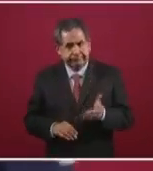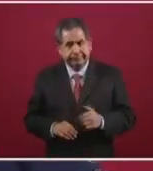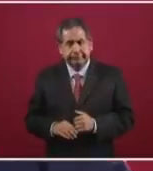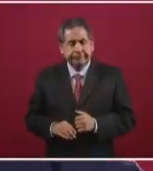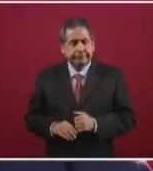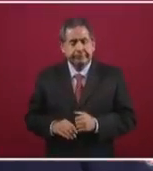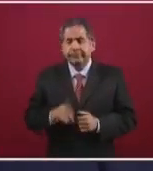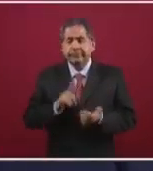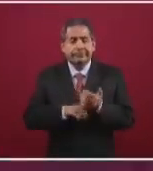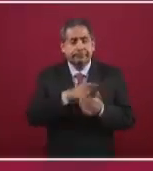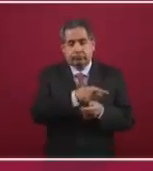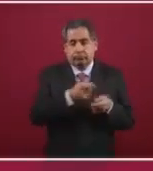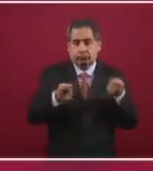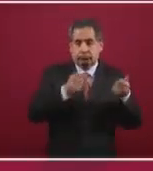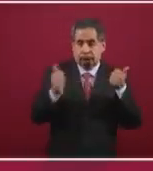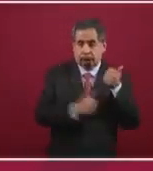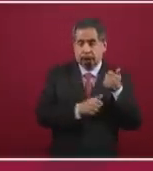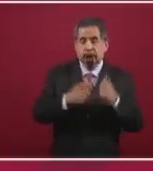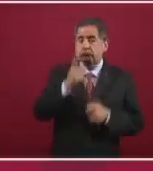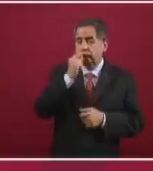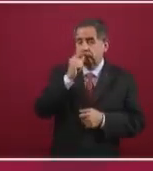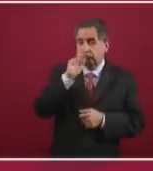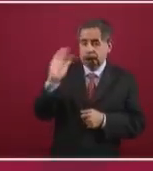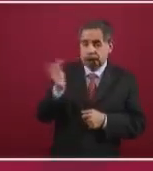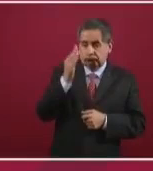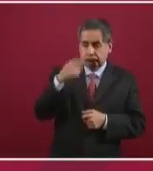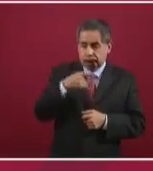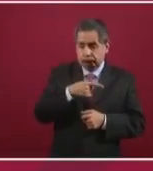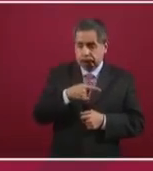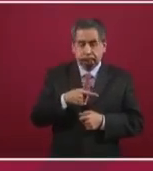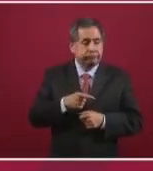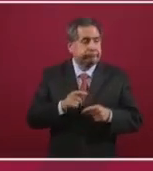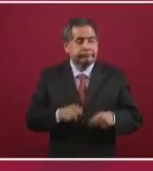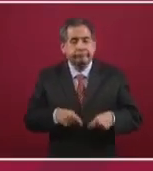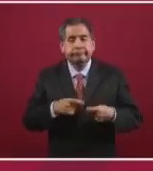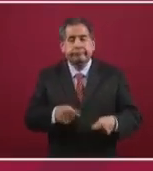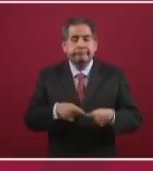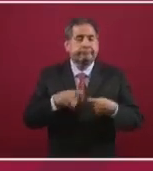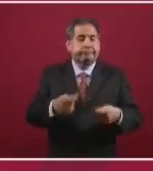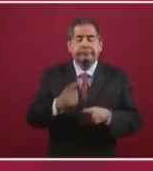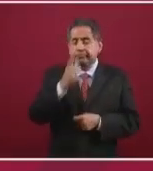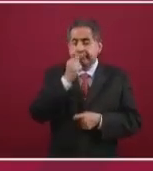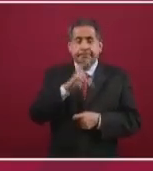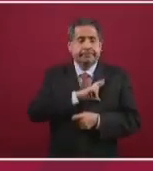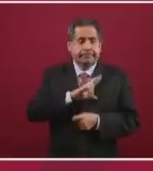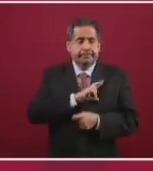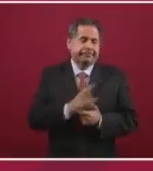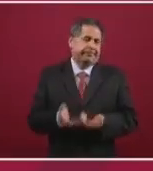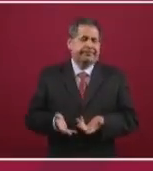la Policía Federal y contrataban a policías privados